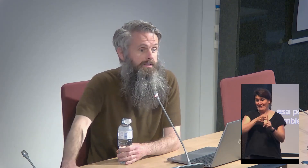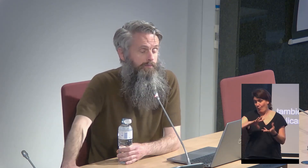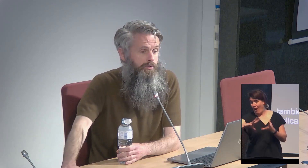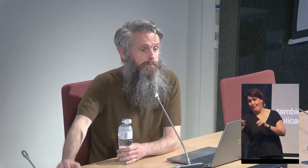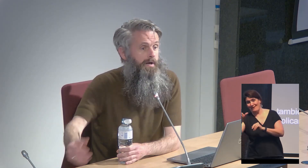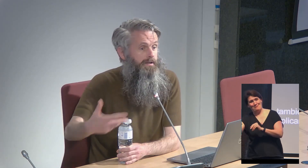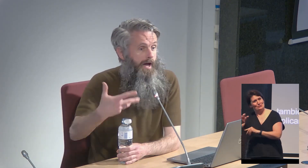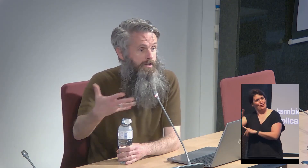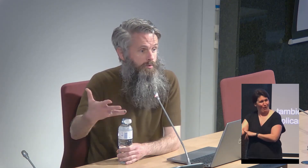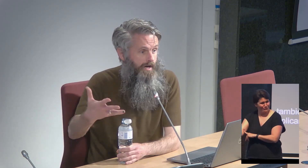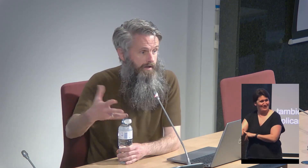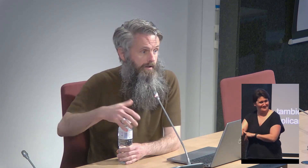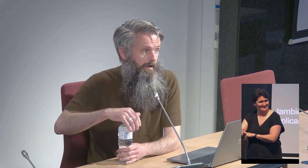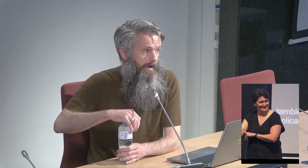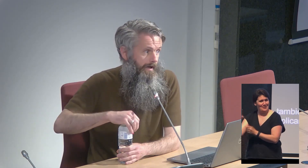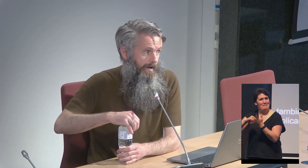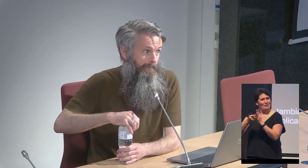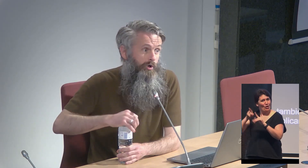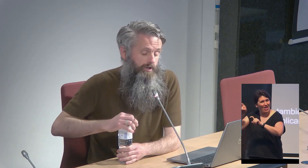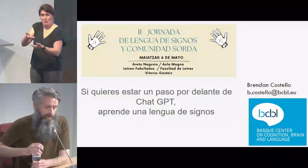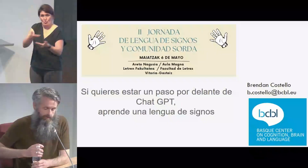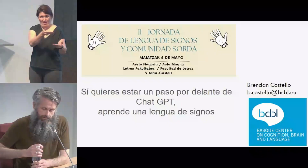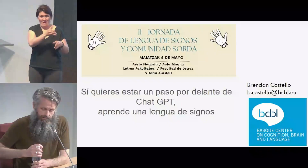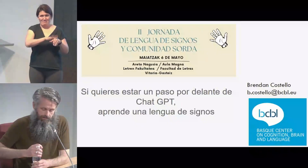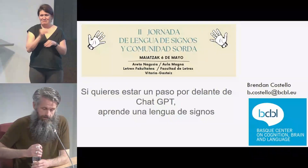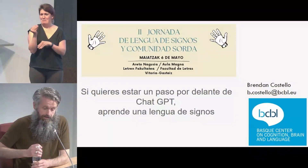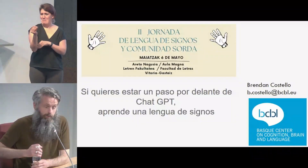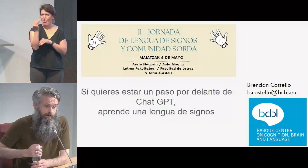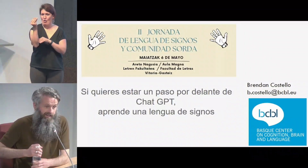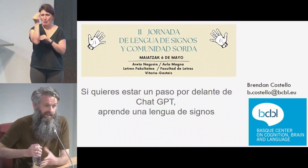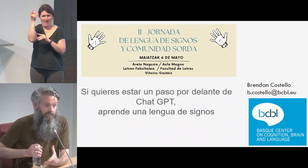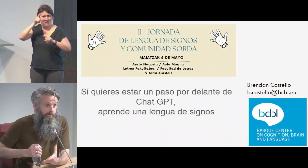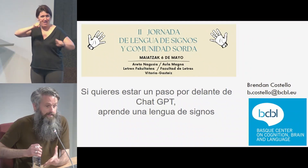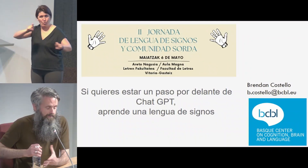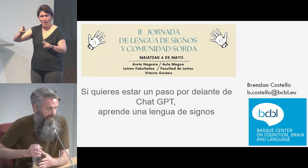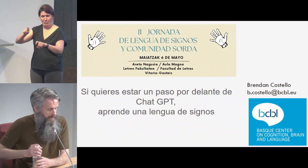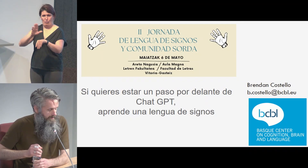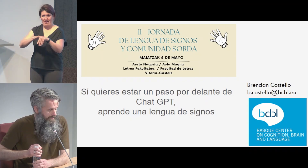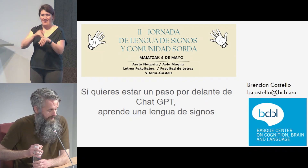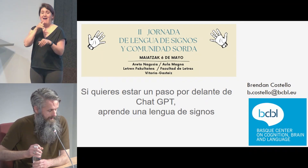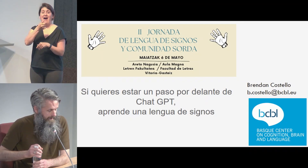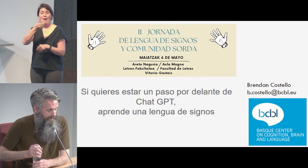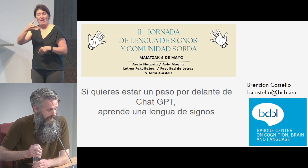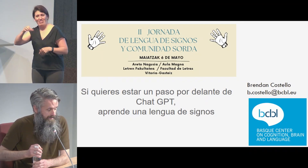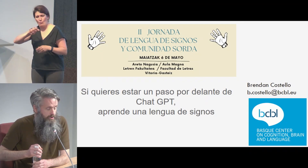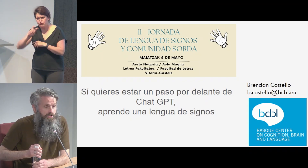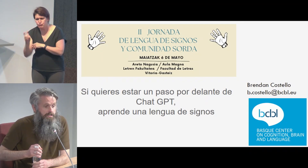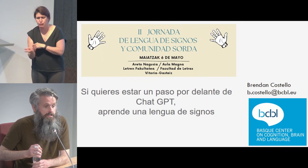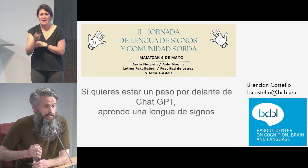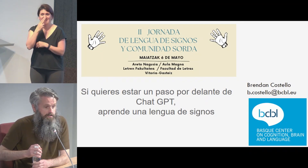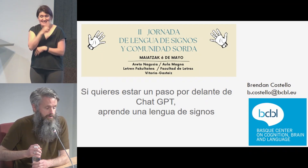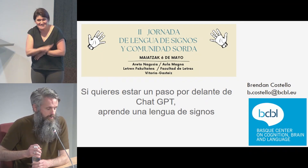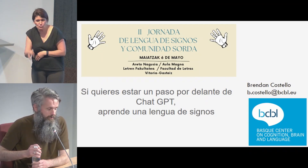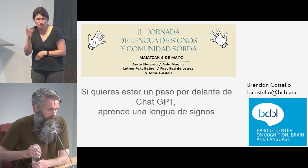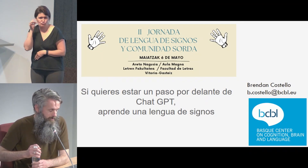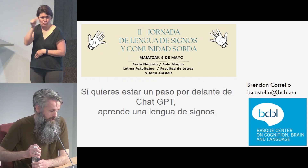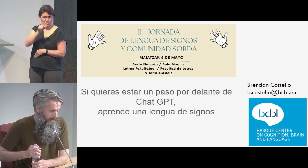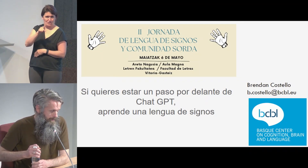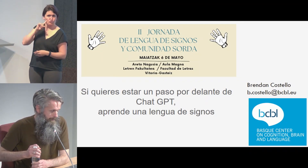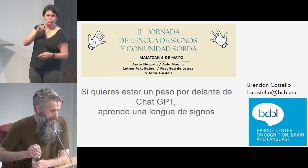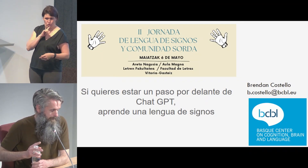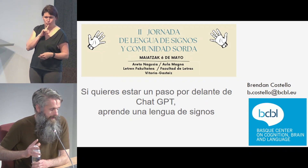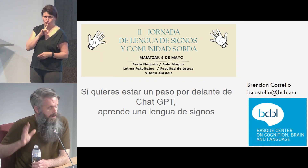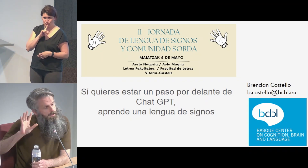métodos educativos para ayudar a mejorar la alfabetización de niños y niñas